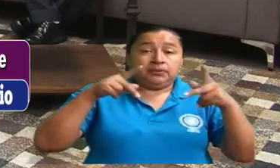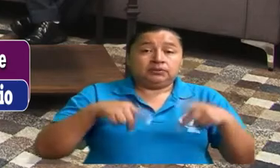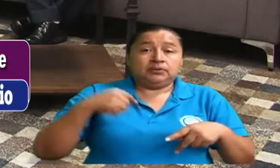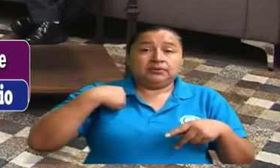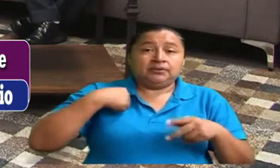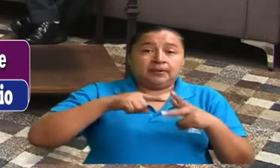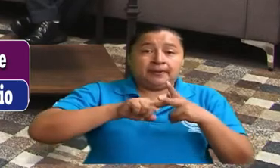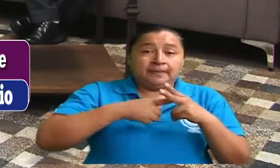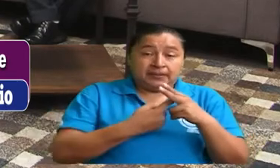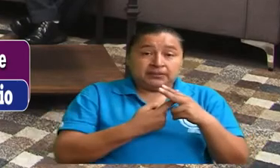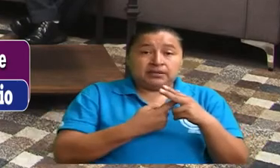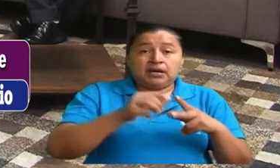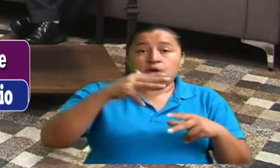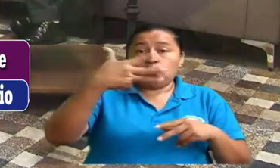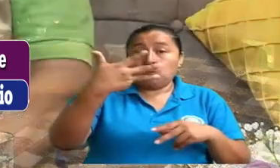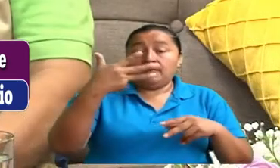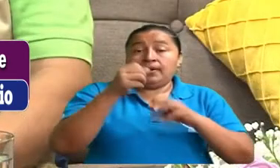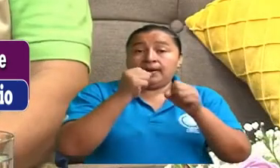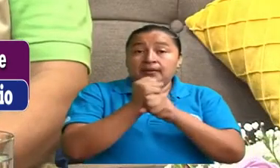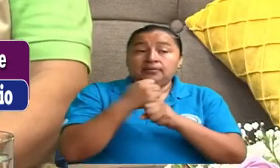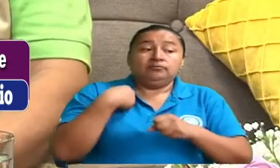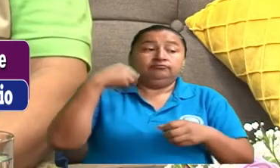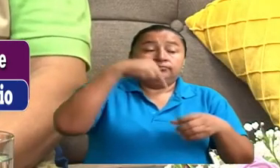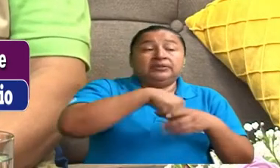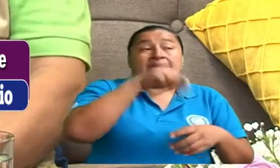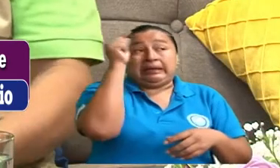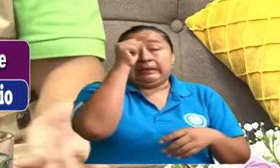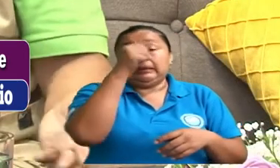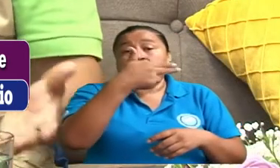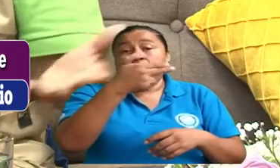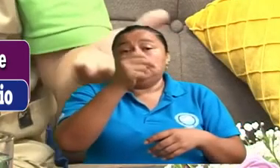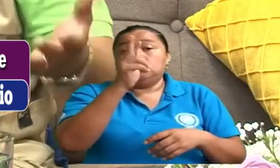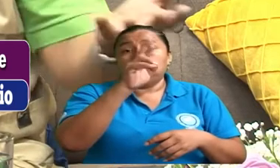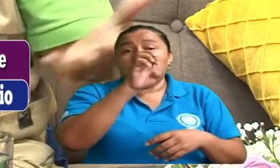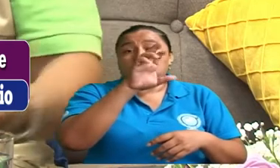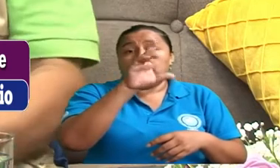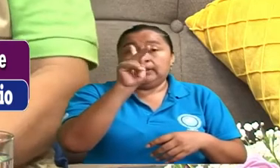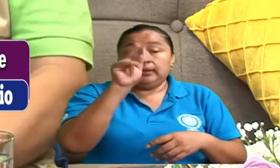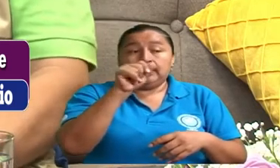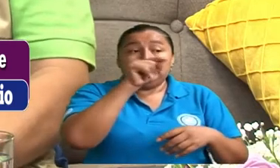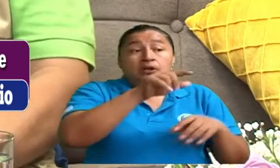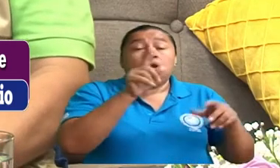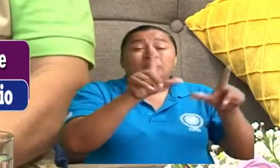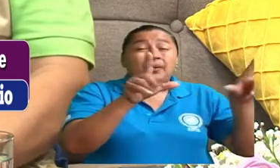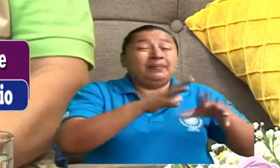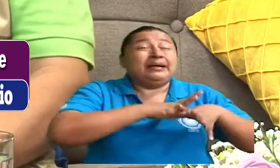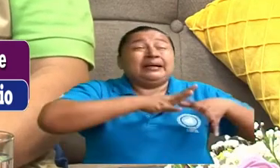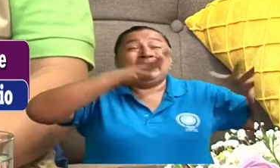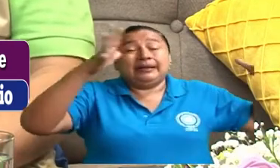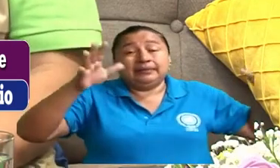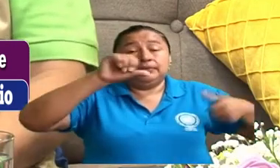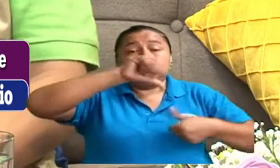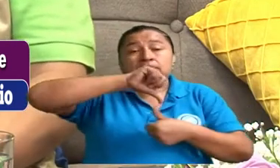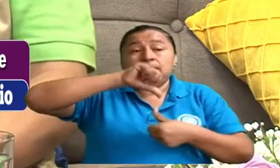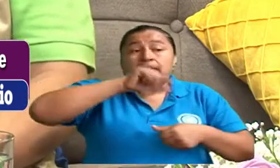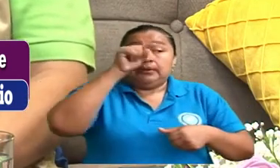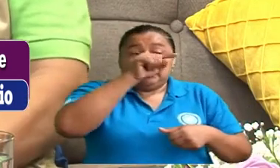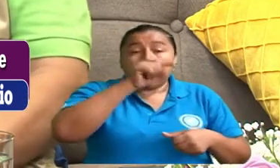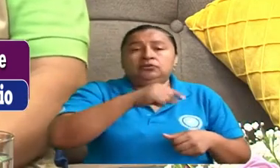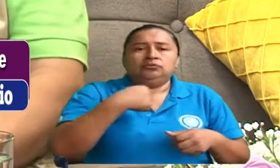la edad de 9 años al vertedero de la Chureca de Managua. ¿Verdad? Como el vertedero más grande de Centroamérica, pues. Ya,